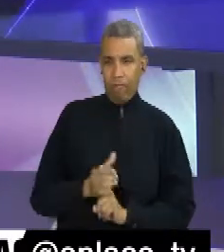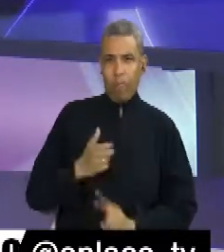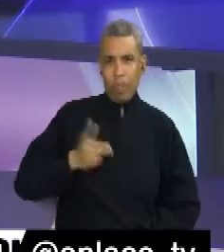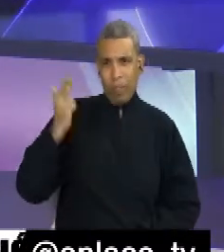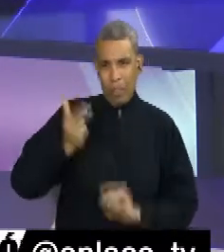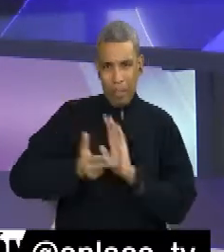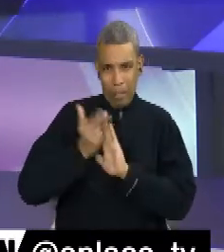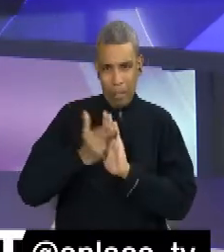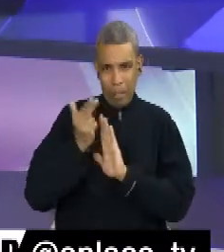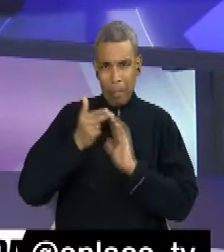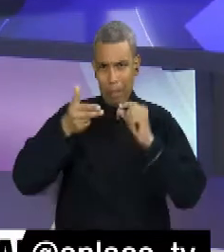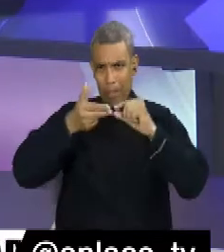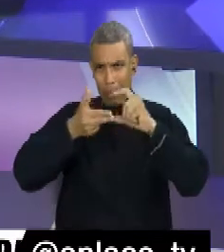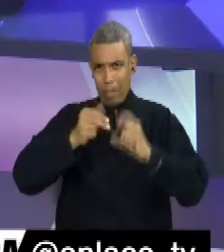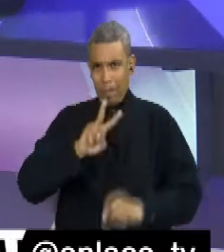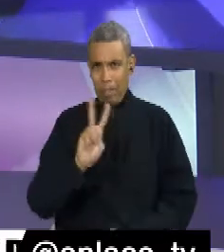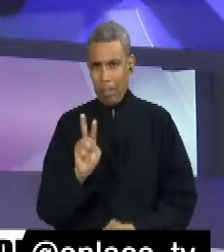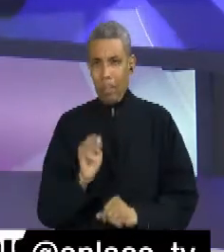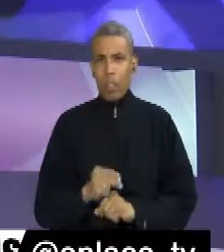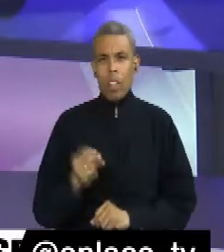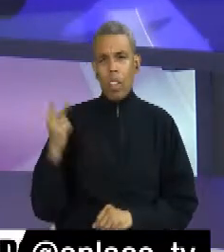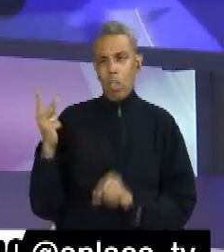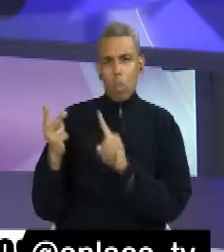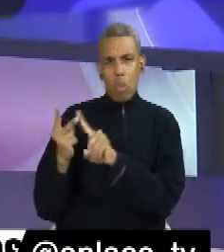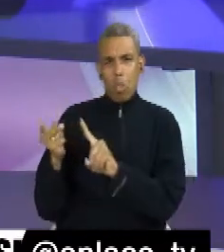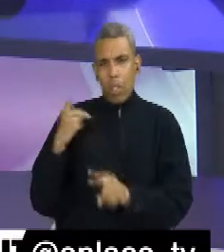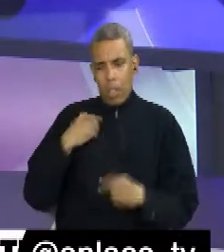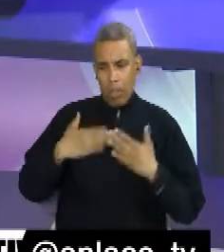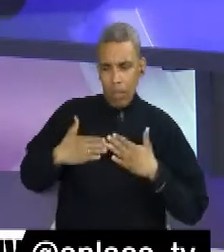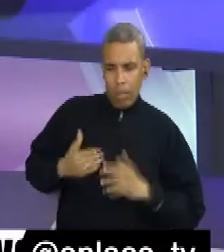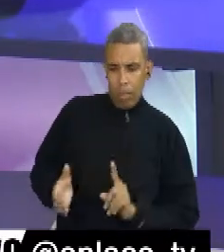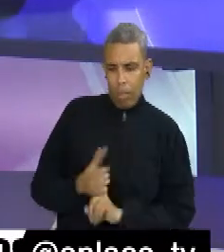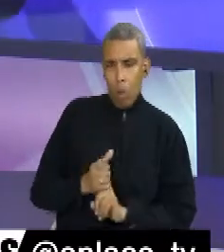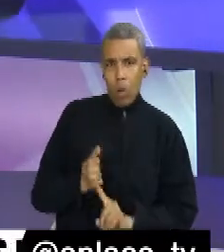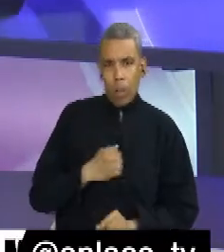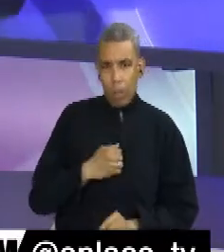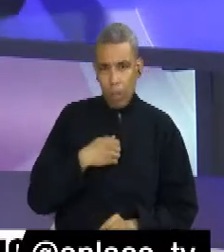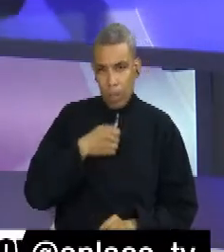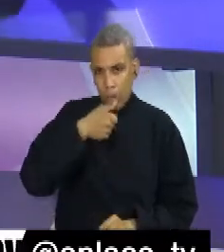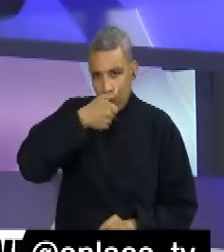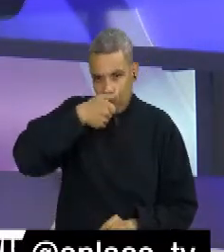portaba, según las autoridades, alrededor de 50 dosis de alucinógenos.